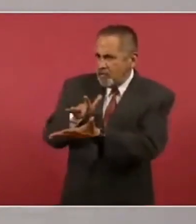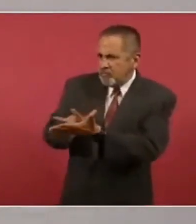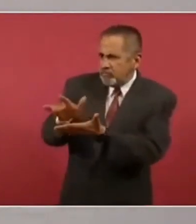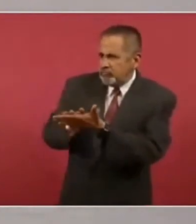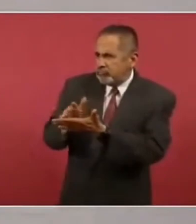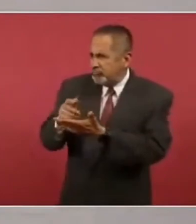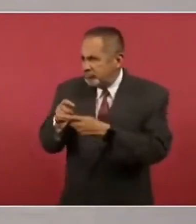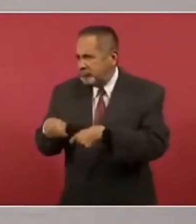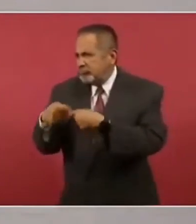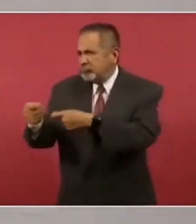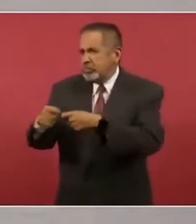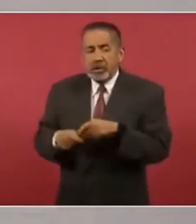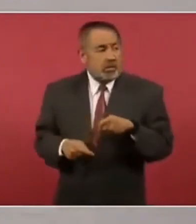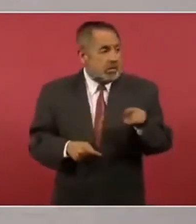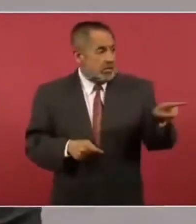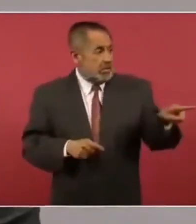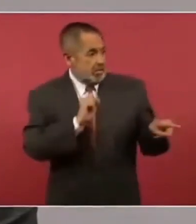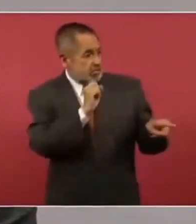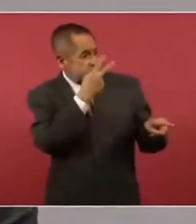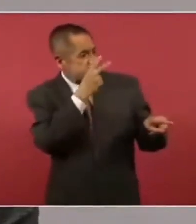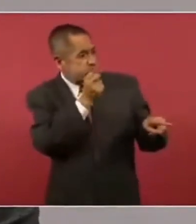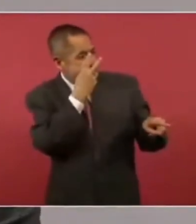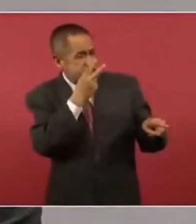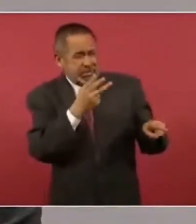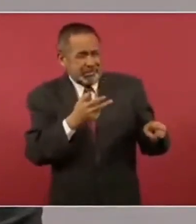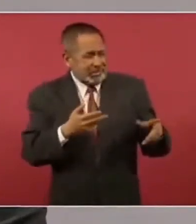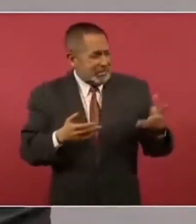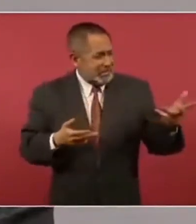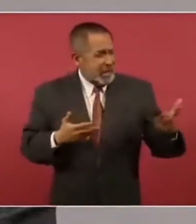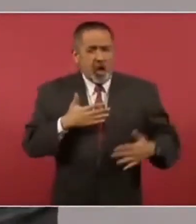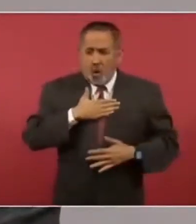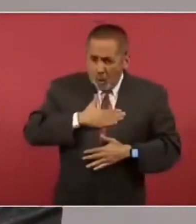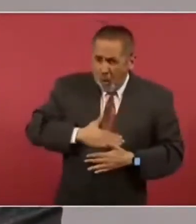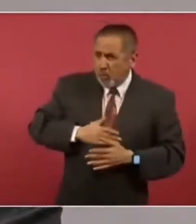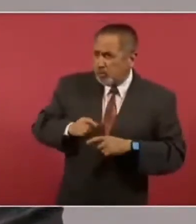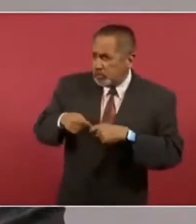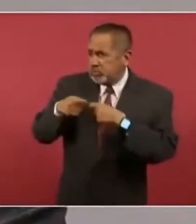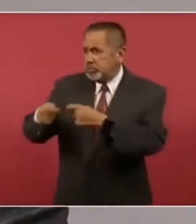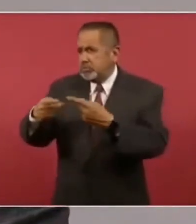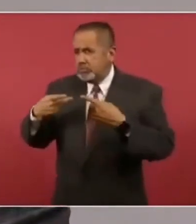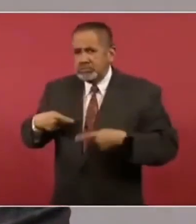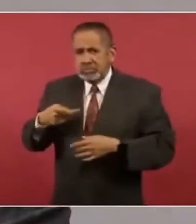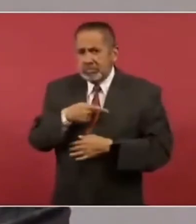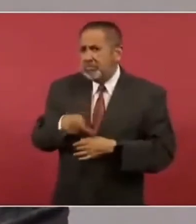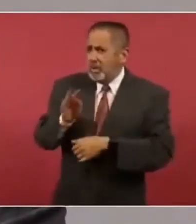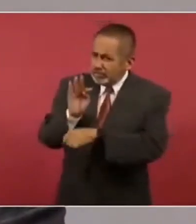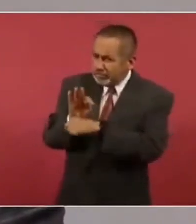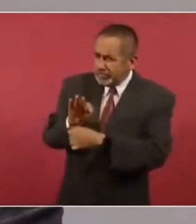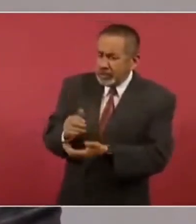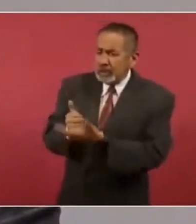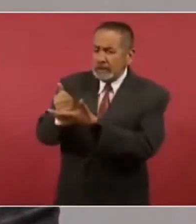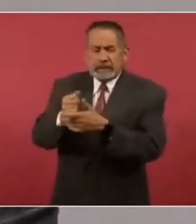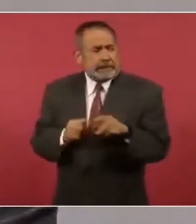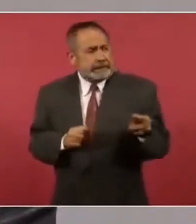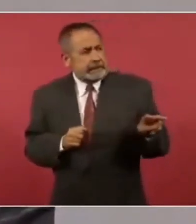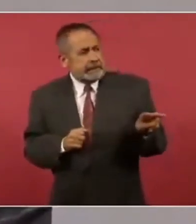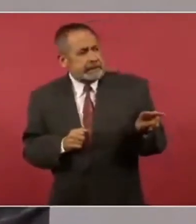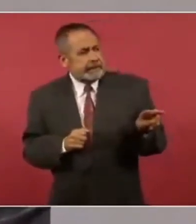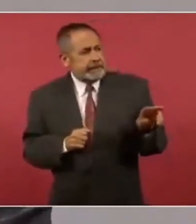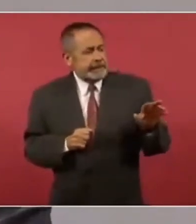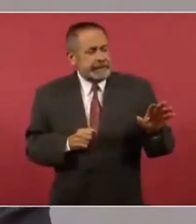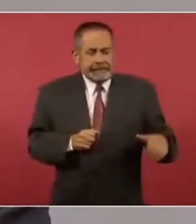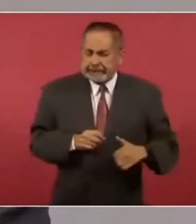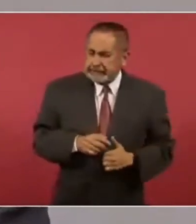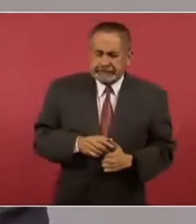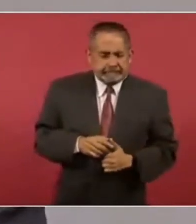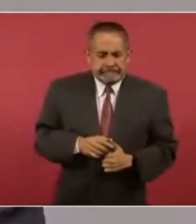demanda de auxilio o de justicia de las gentes pobres. Entonces, pienso